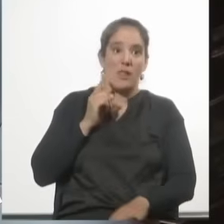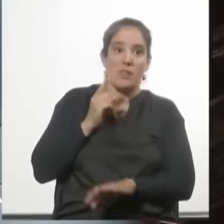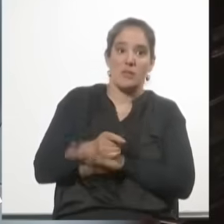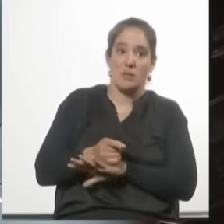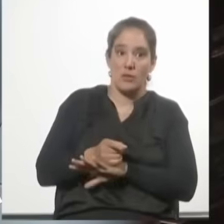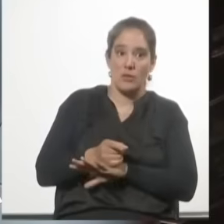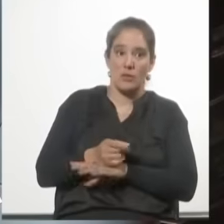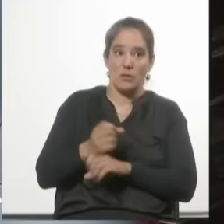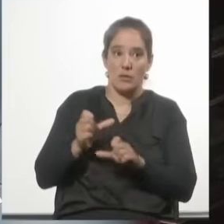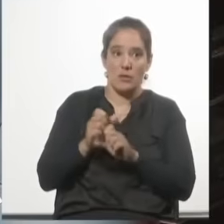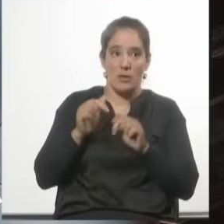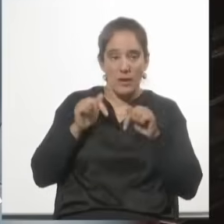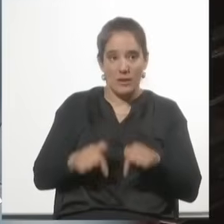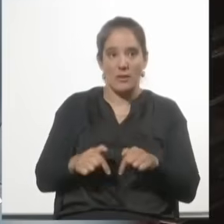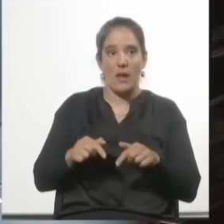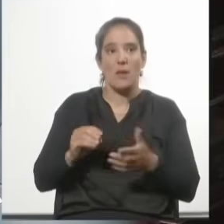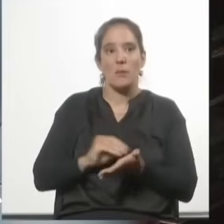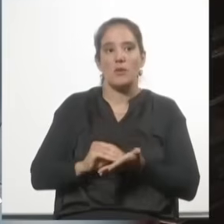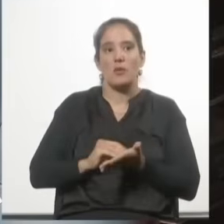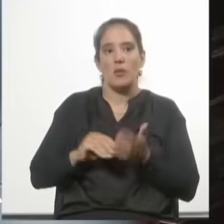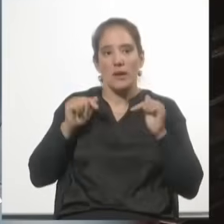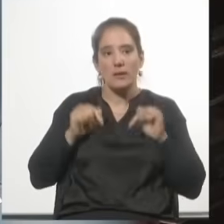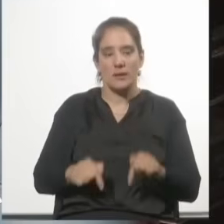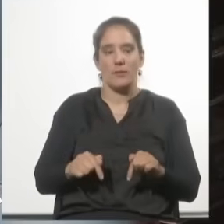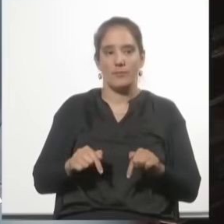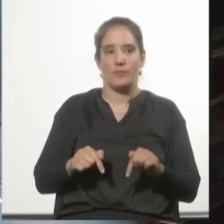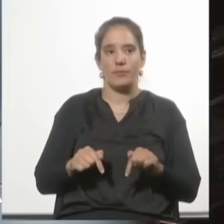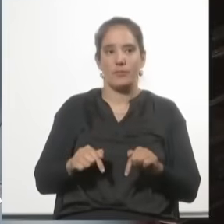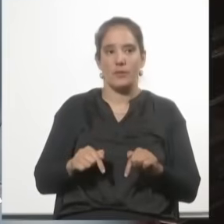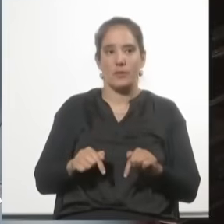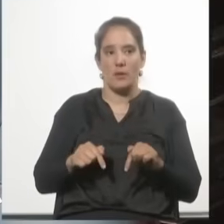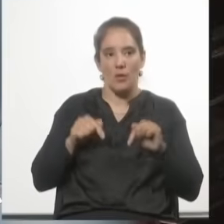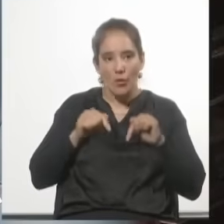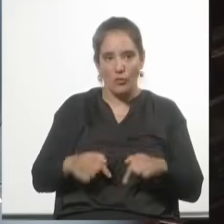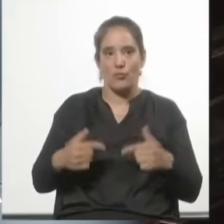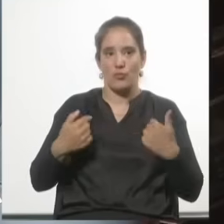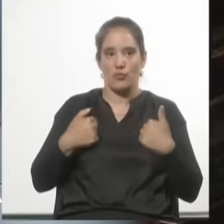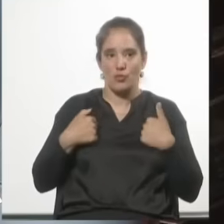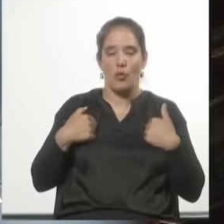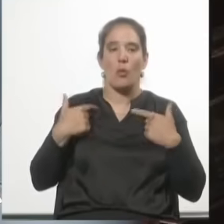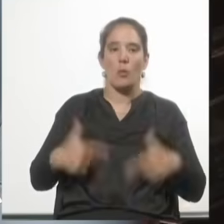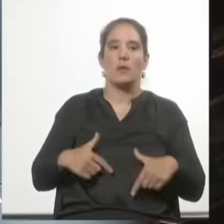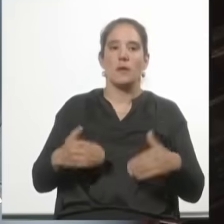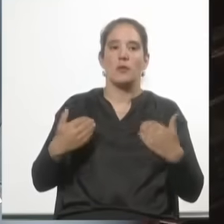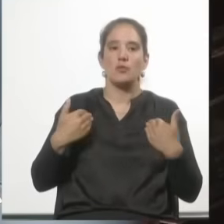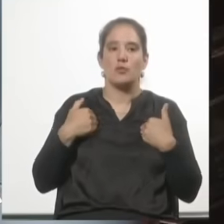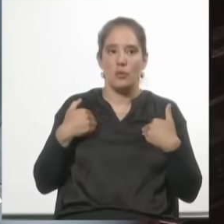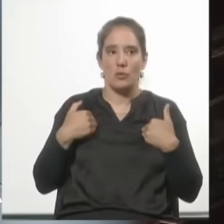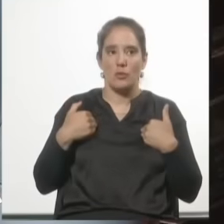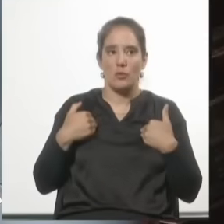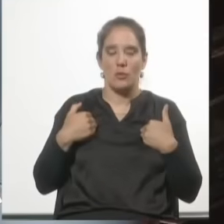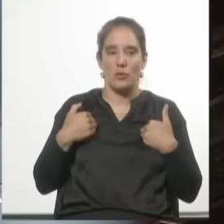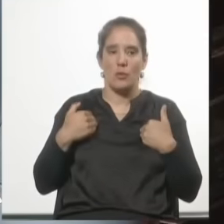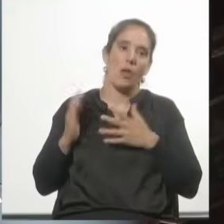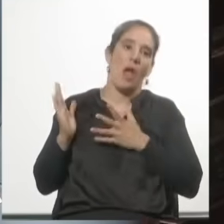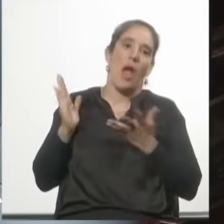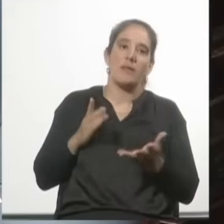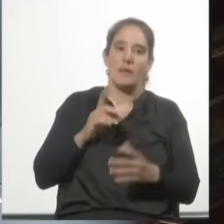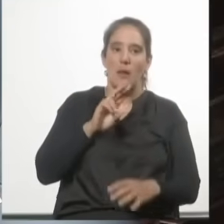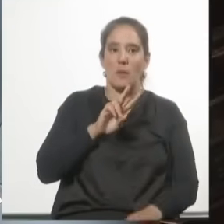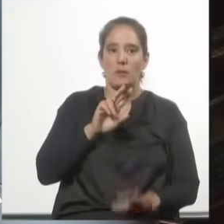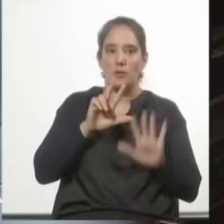y eso es lo que decidió esta administración con esta ministra al frente. Hasta el 28 de